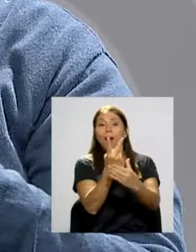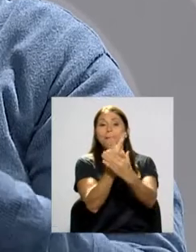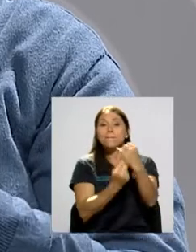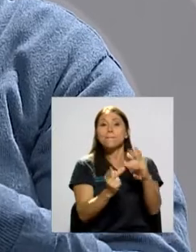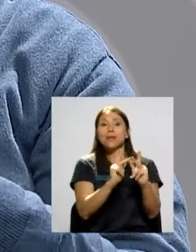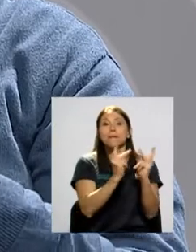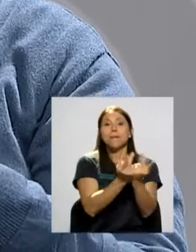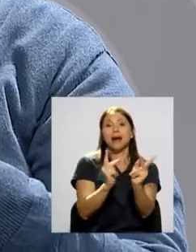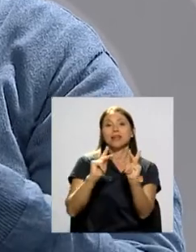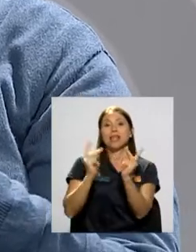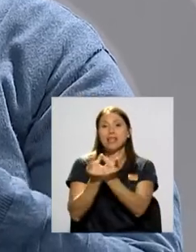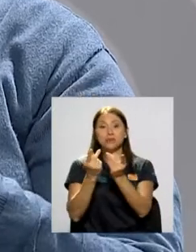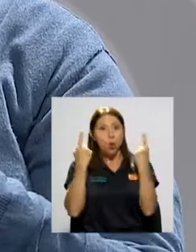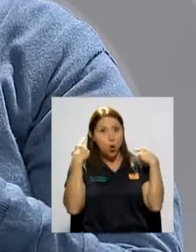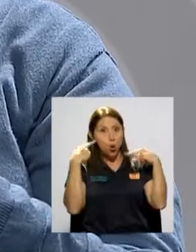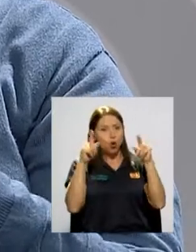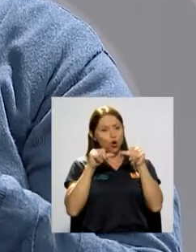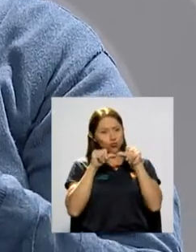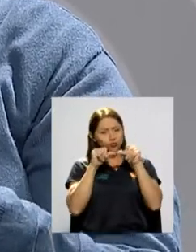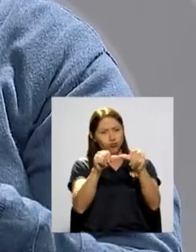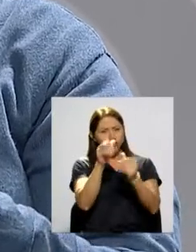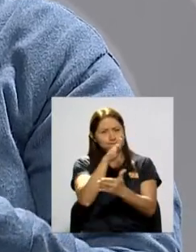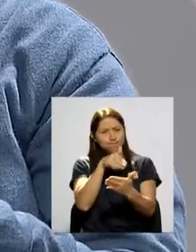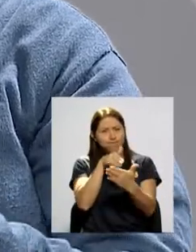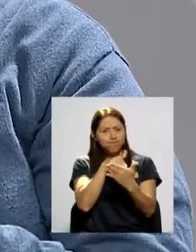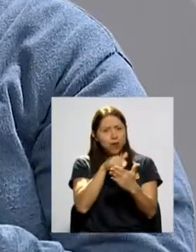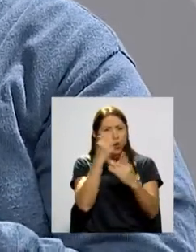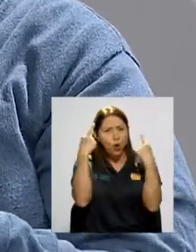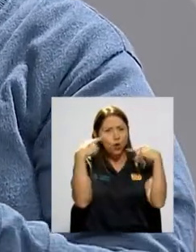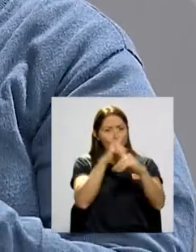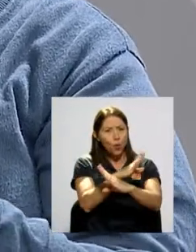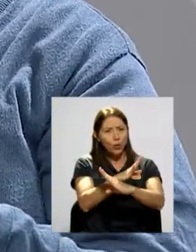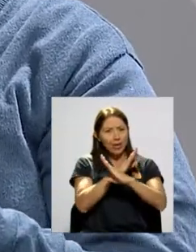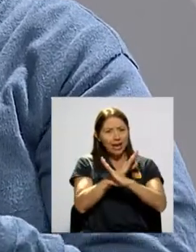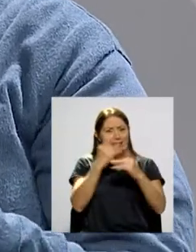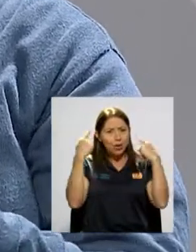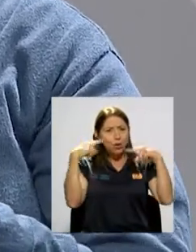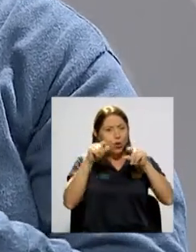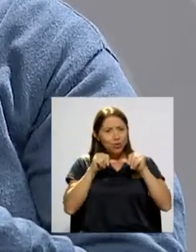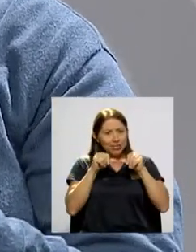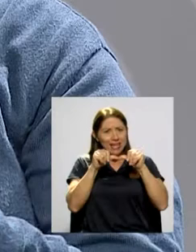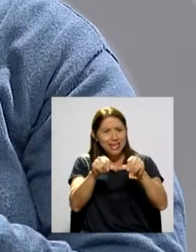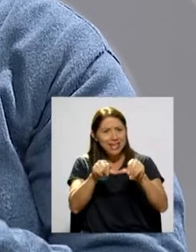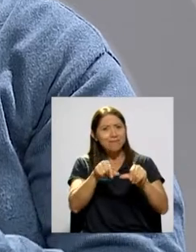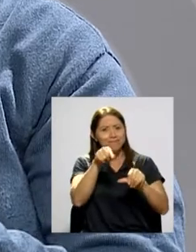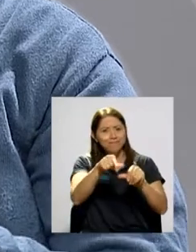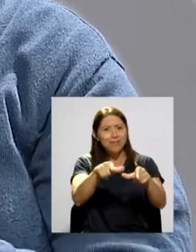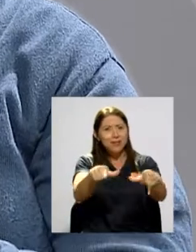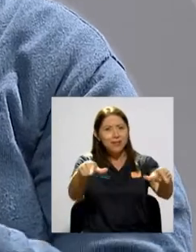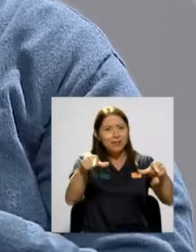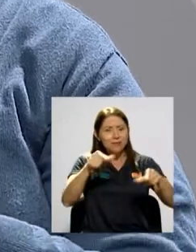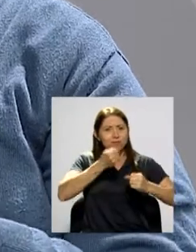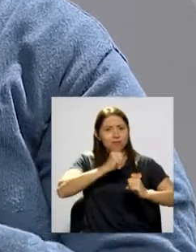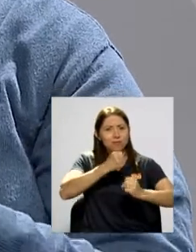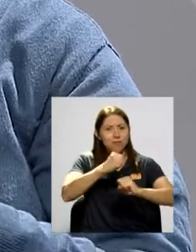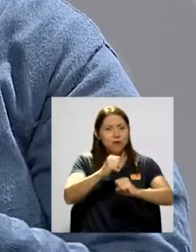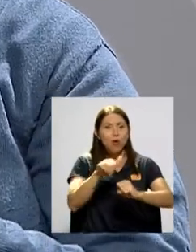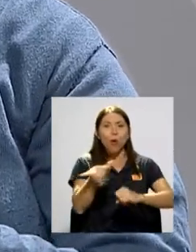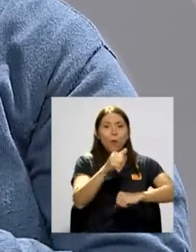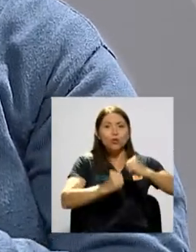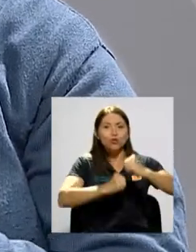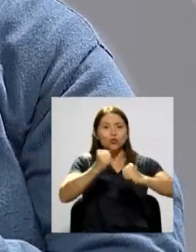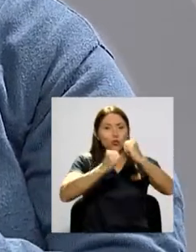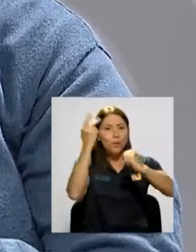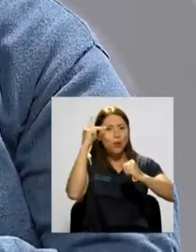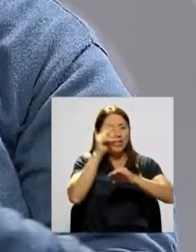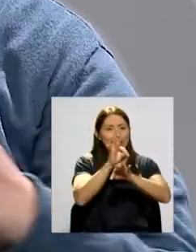logró nuclearse, si logró protegerse como estructura política tradicional, o si por el